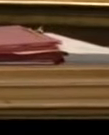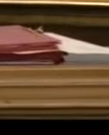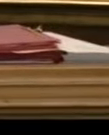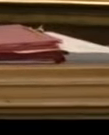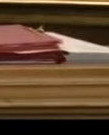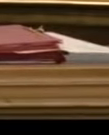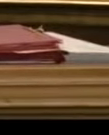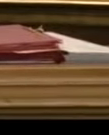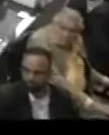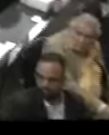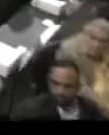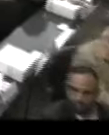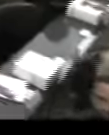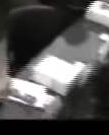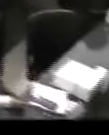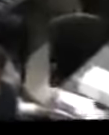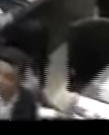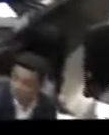Micrófono para la diputada.